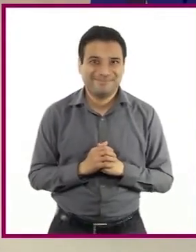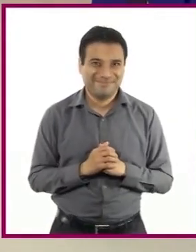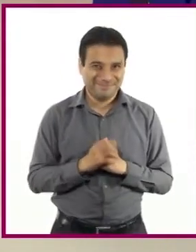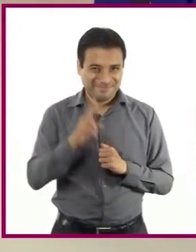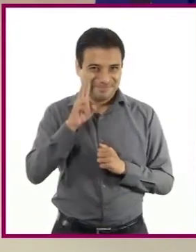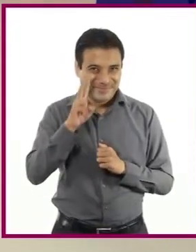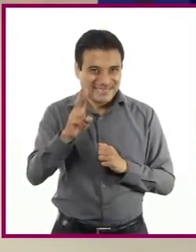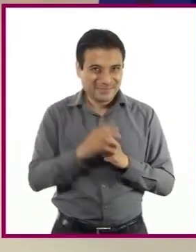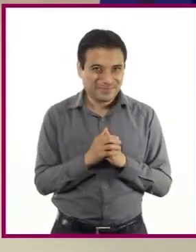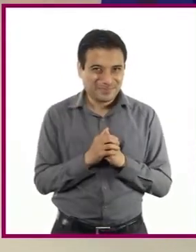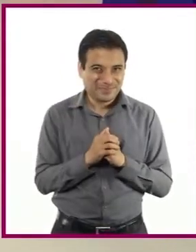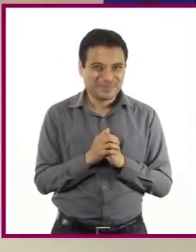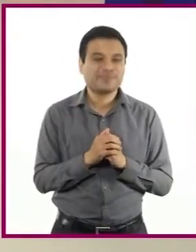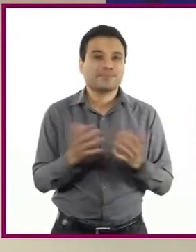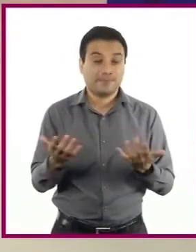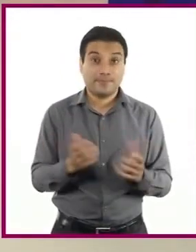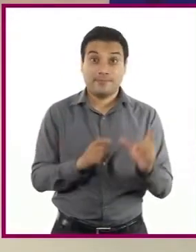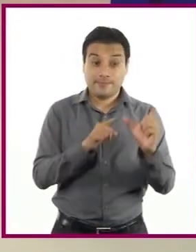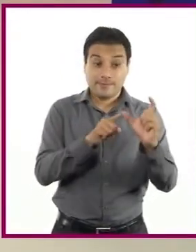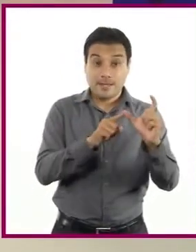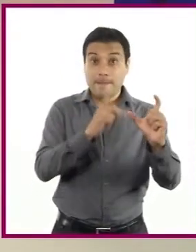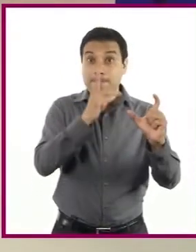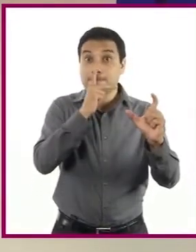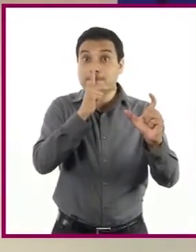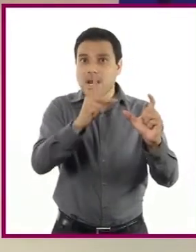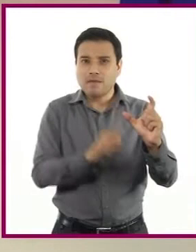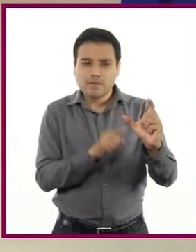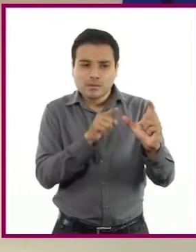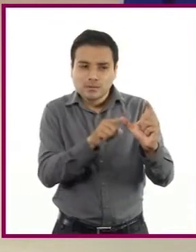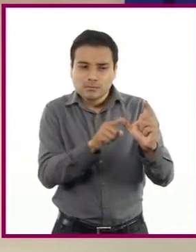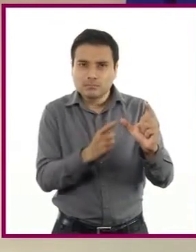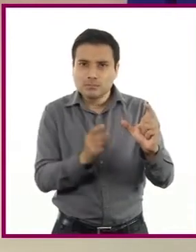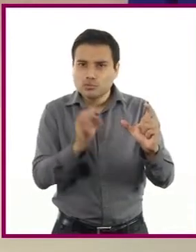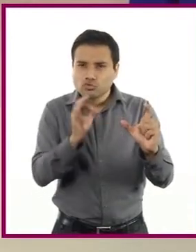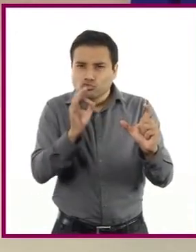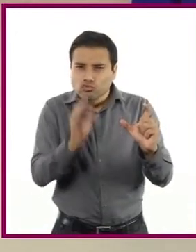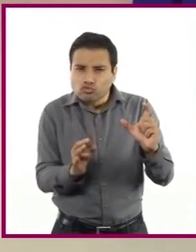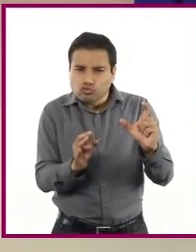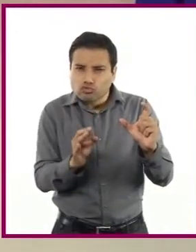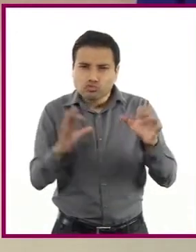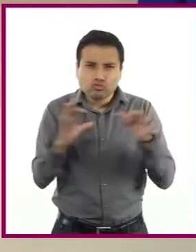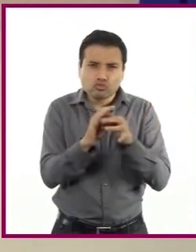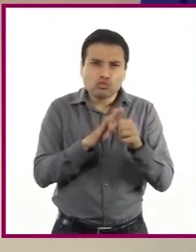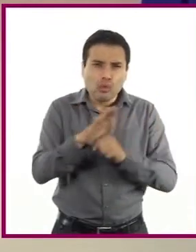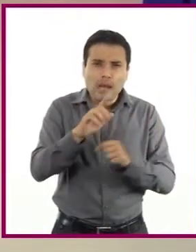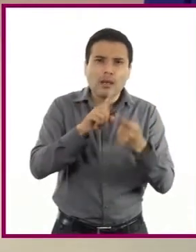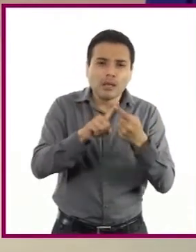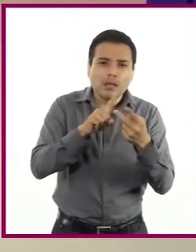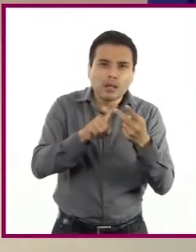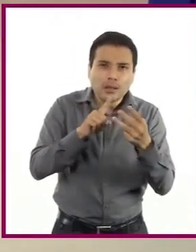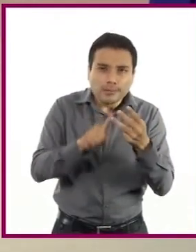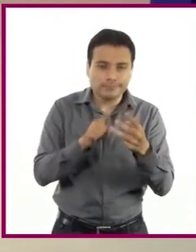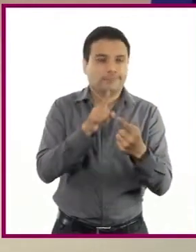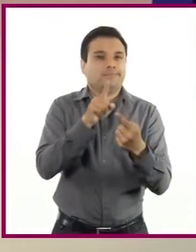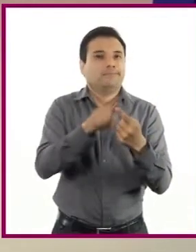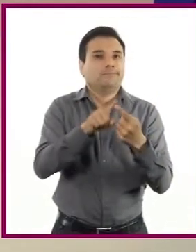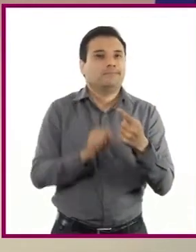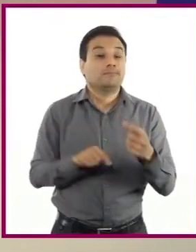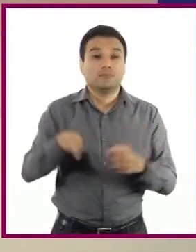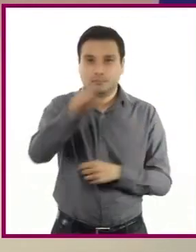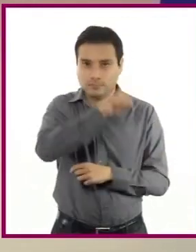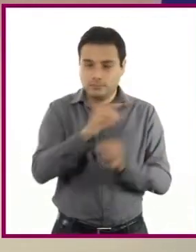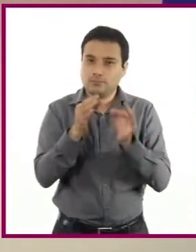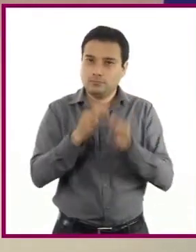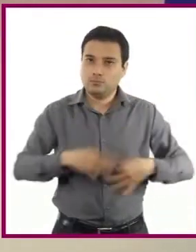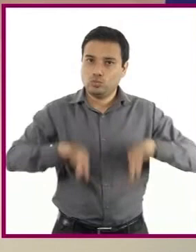el contexto, la acepción correspondiente es la primera. Sin embargo, no siempre es así. Por ello es importante que nunca se